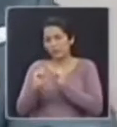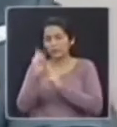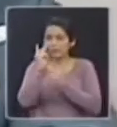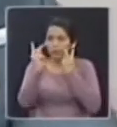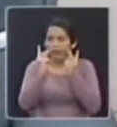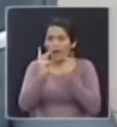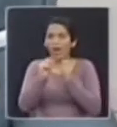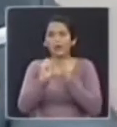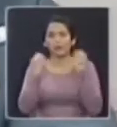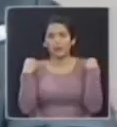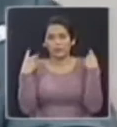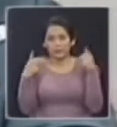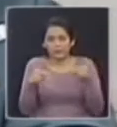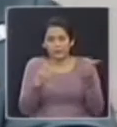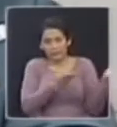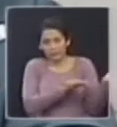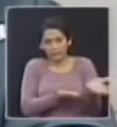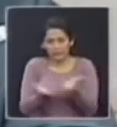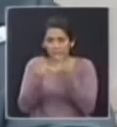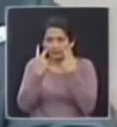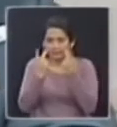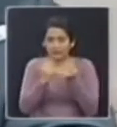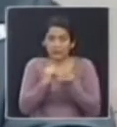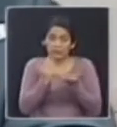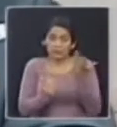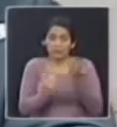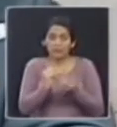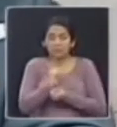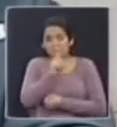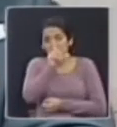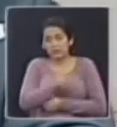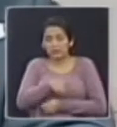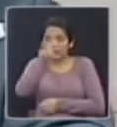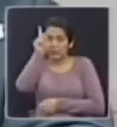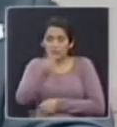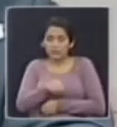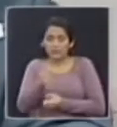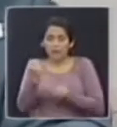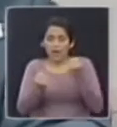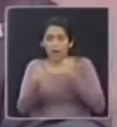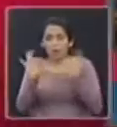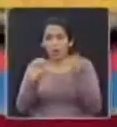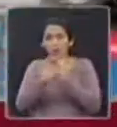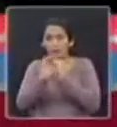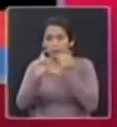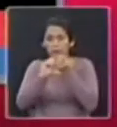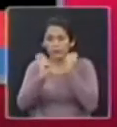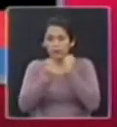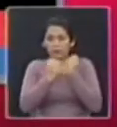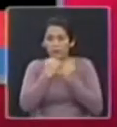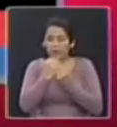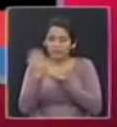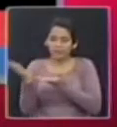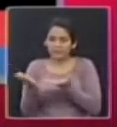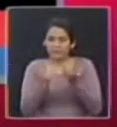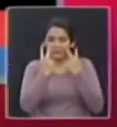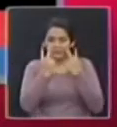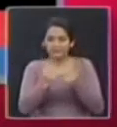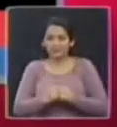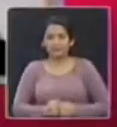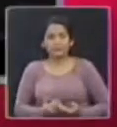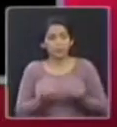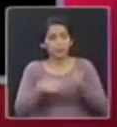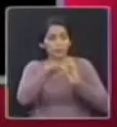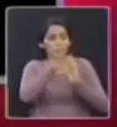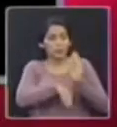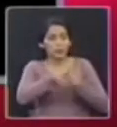oportunidad para quienes están interesados en invertir o renovar sus unidades. A propósito de la reducción del 2% del IVA y